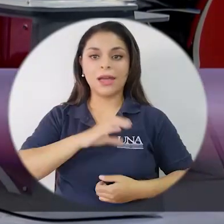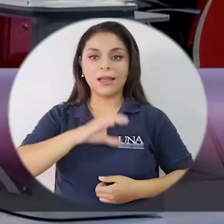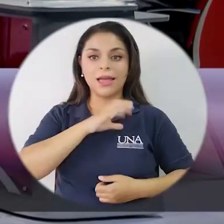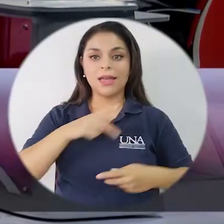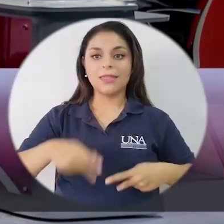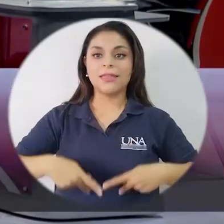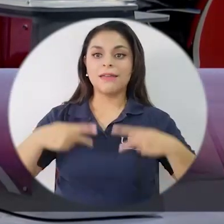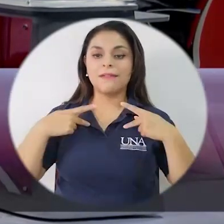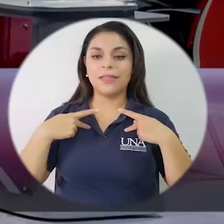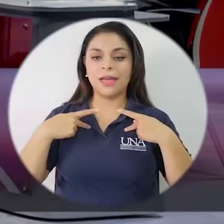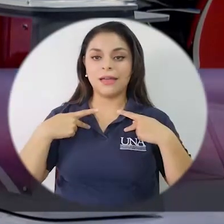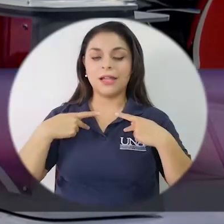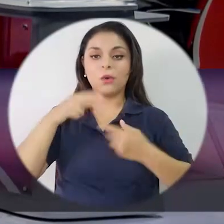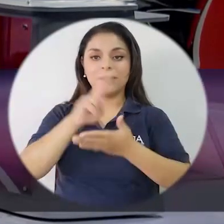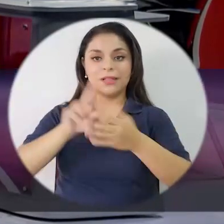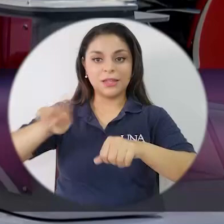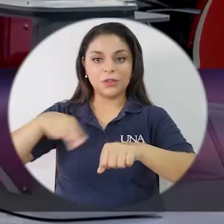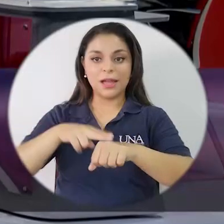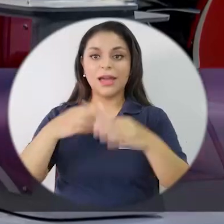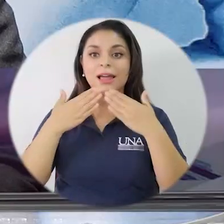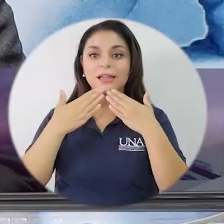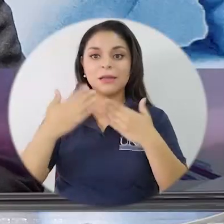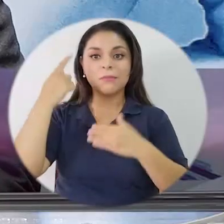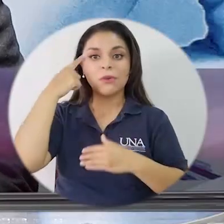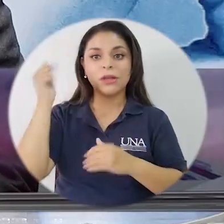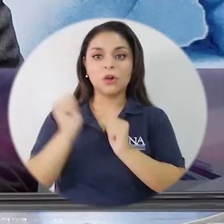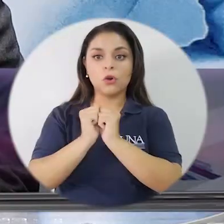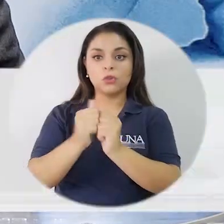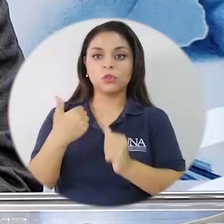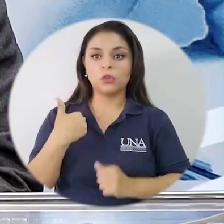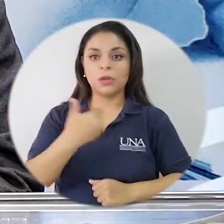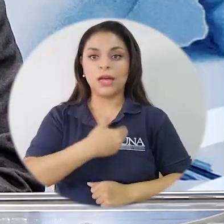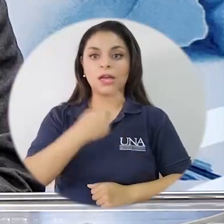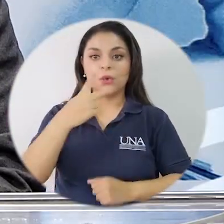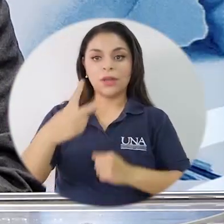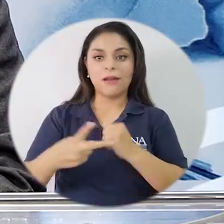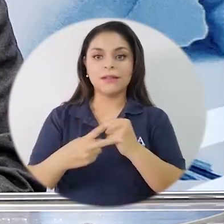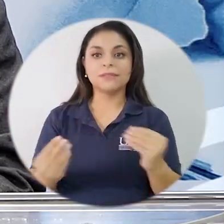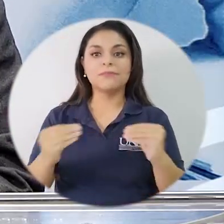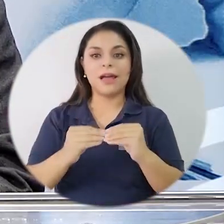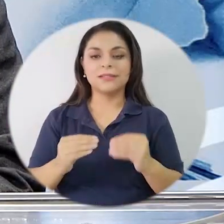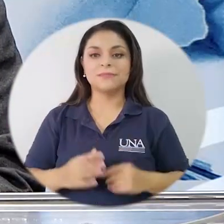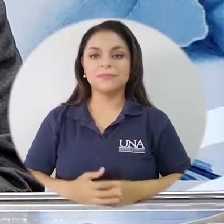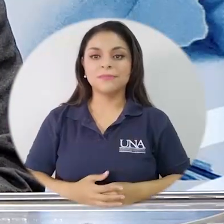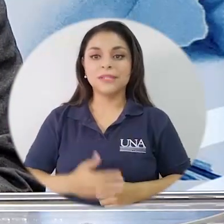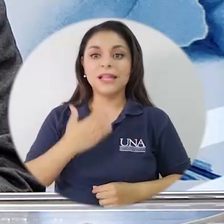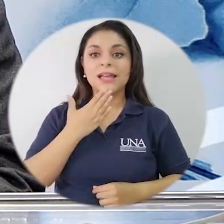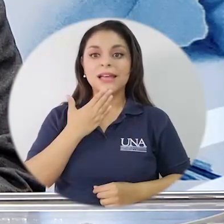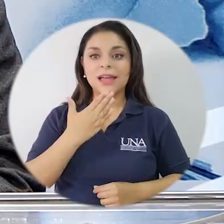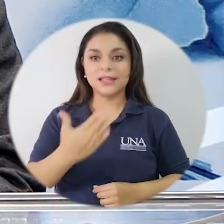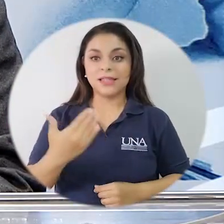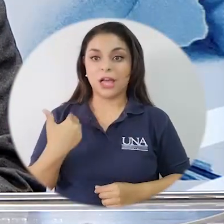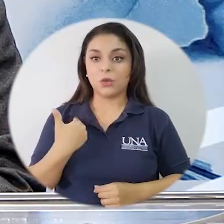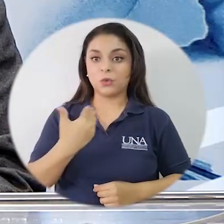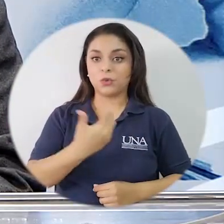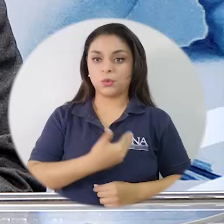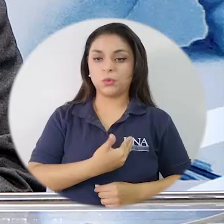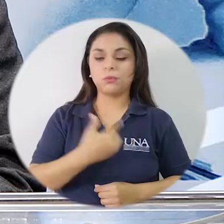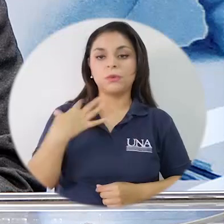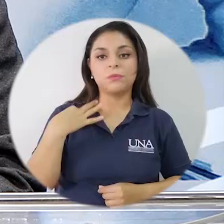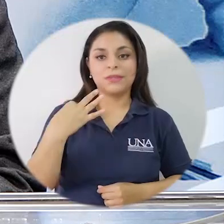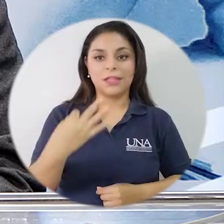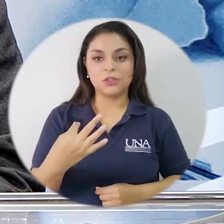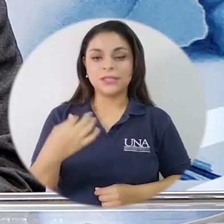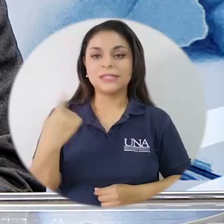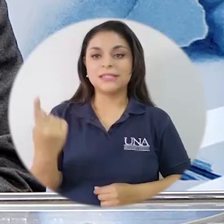Universidad Nacional. Muchas gracias por estar con nosotros una vez más. Muchas gracias, Maribel, por la invitación y para nosotros desde Ciencavi, de la Escuela de Ciencias del